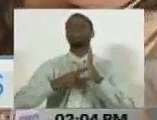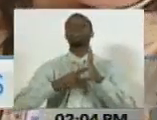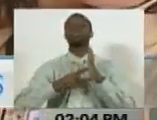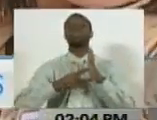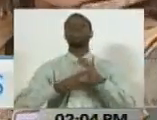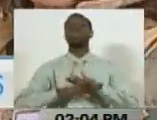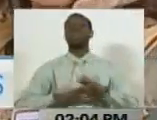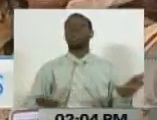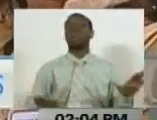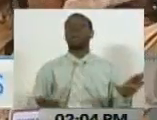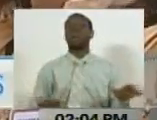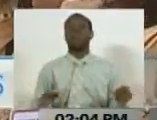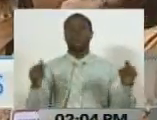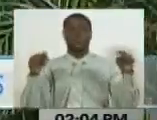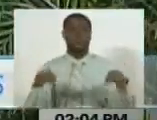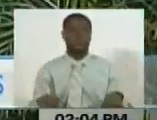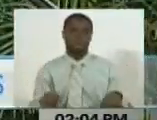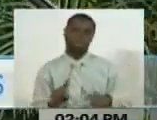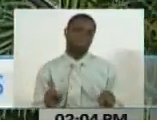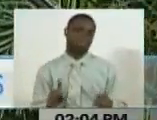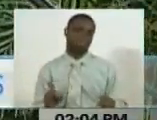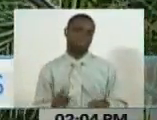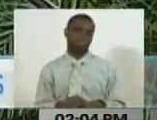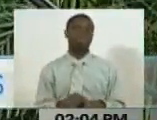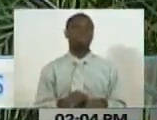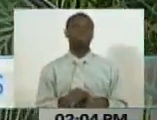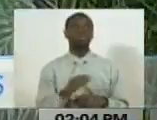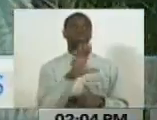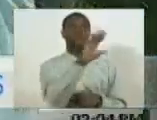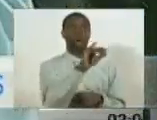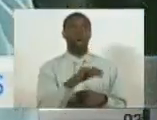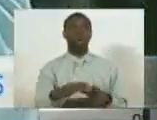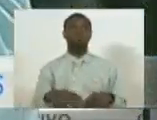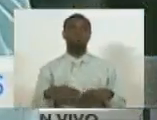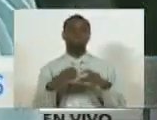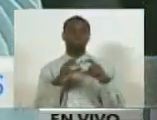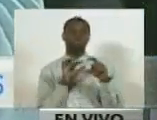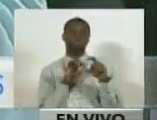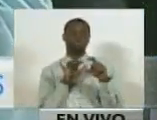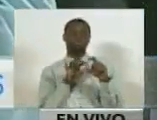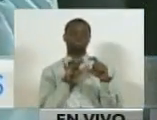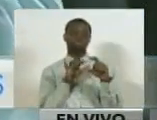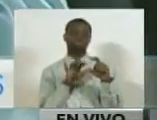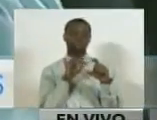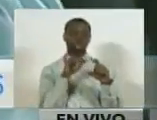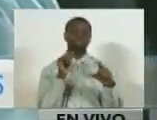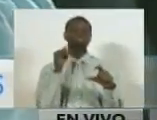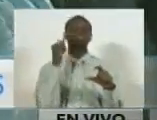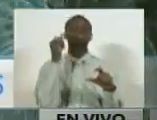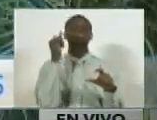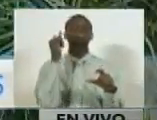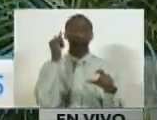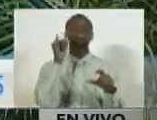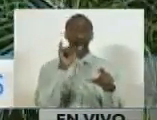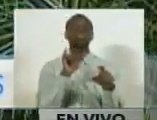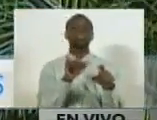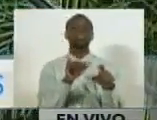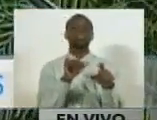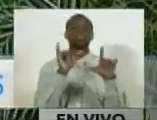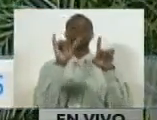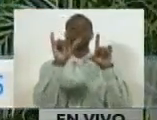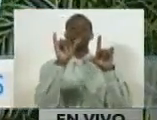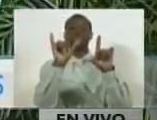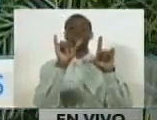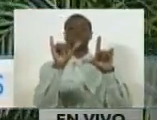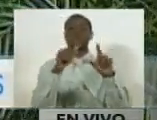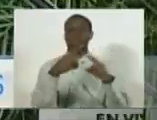Hoy no, porque hoy con un telefonito de estos accedes a través de YouTube y de mil cosas más que uno ni